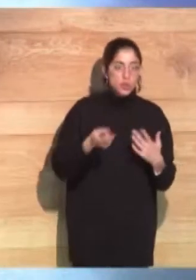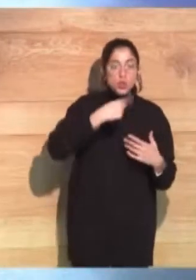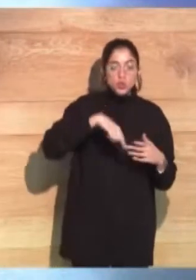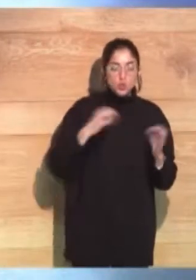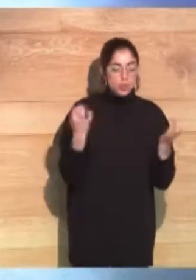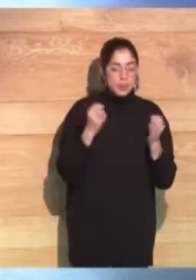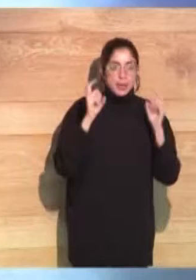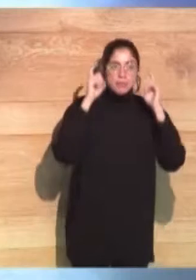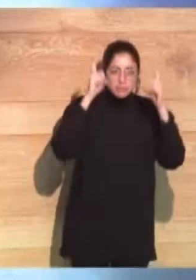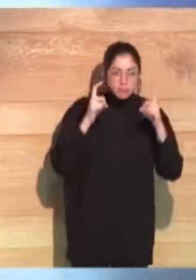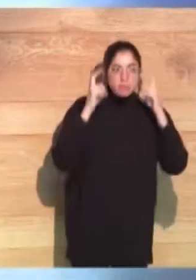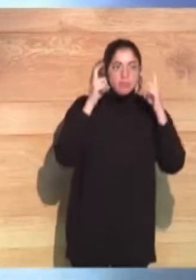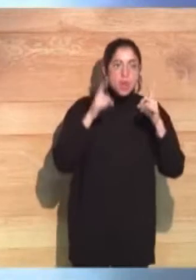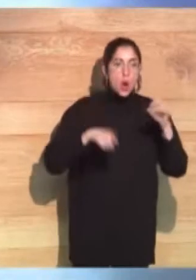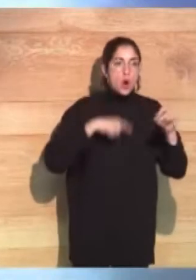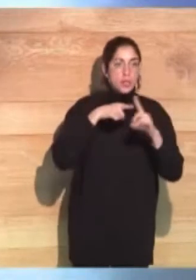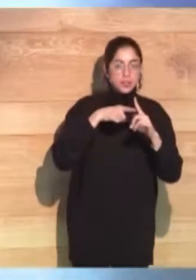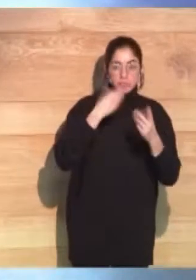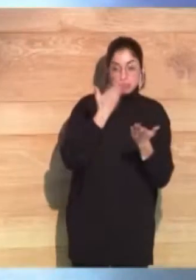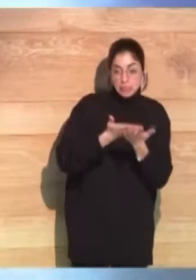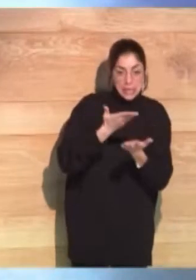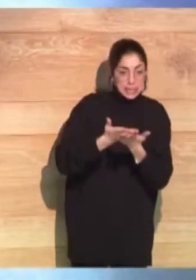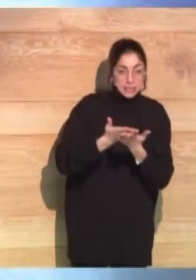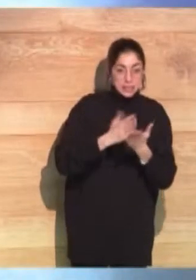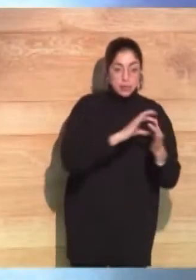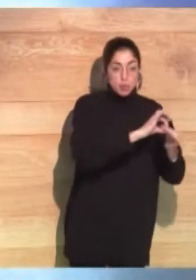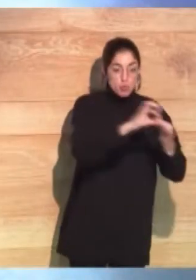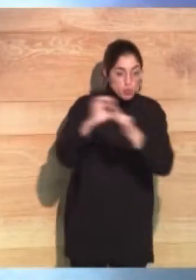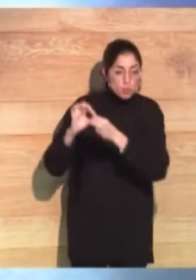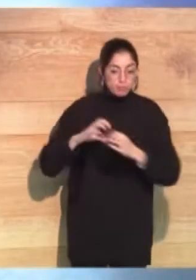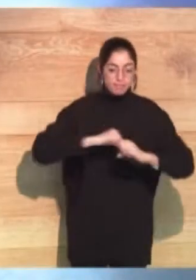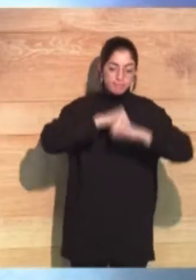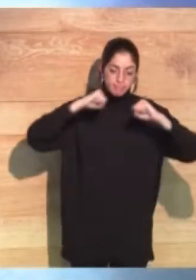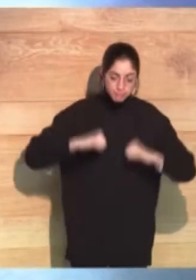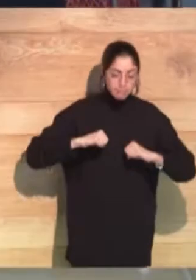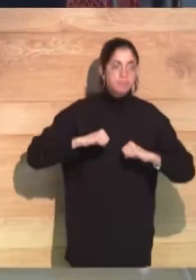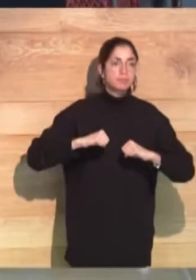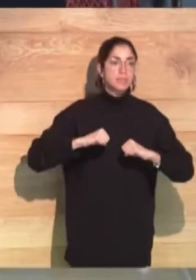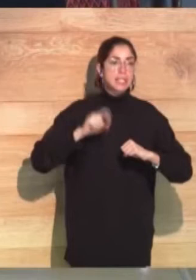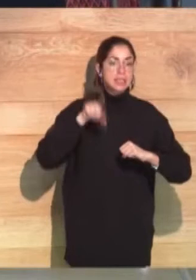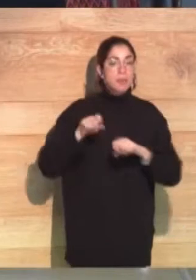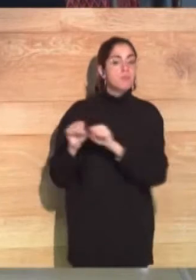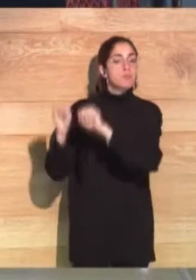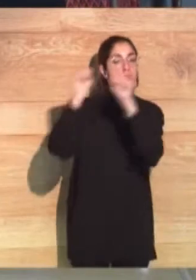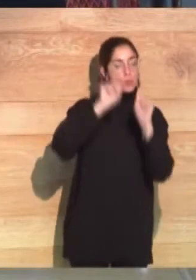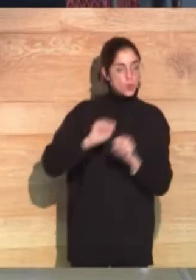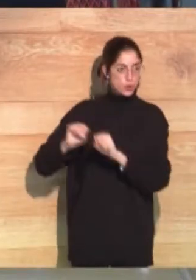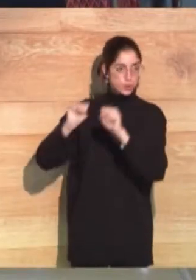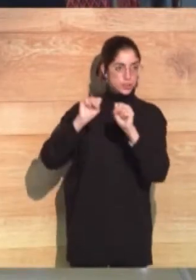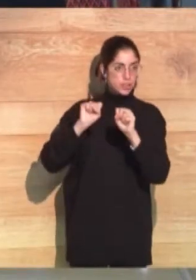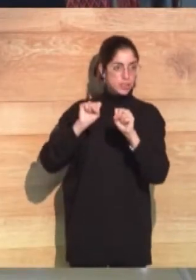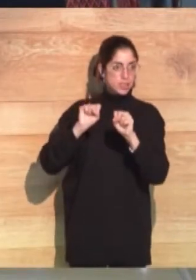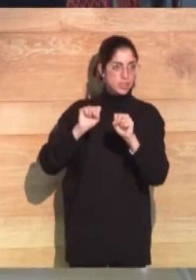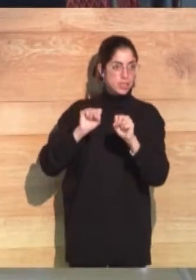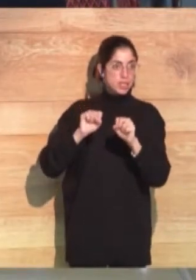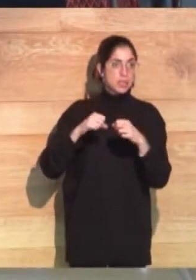esforzándonos para garantizar que esta unidad se consolide y se proteja según las